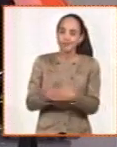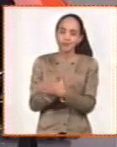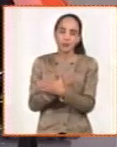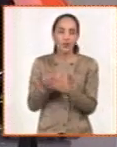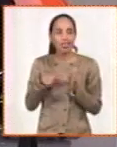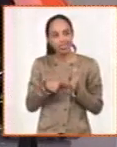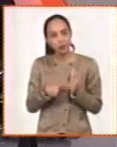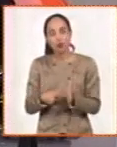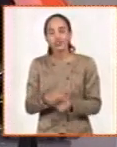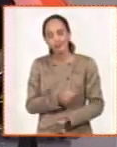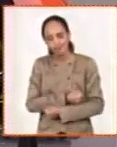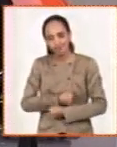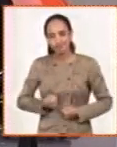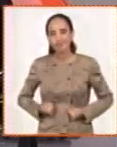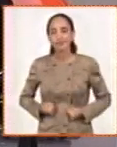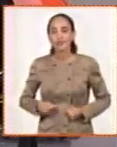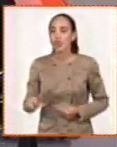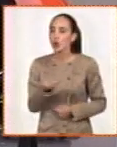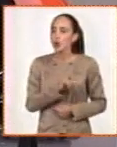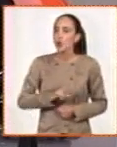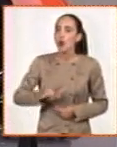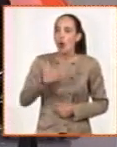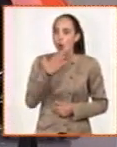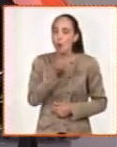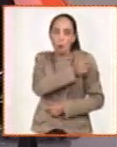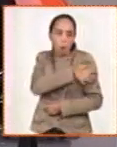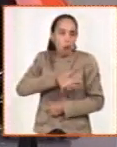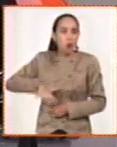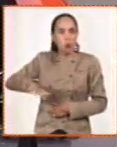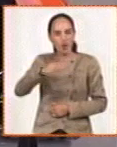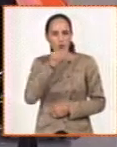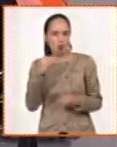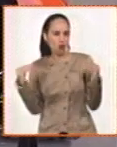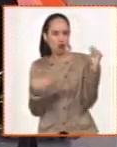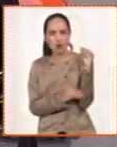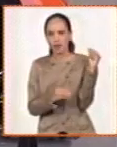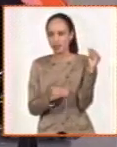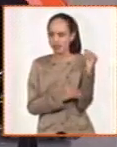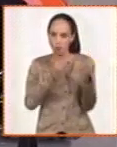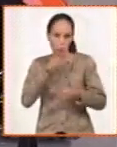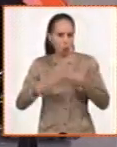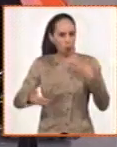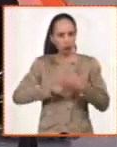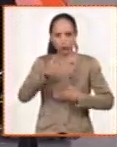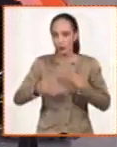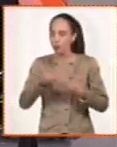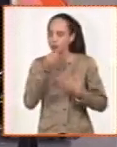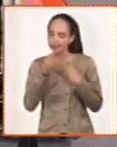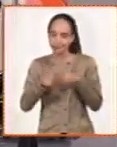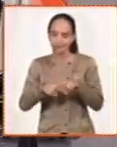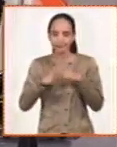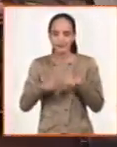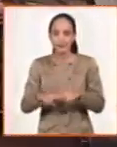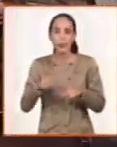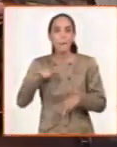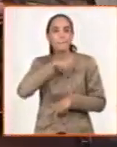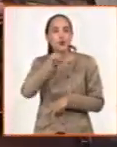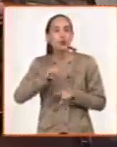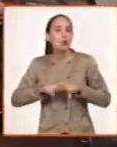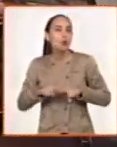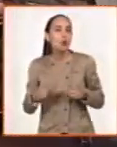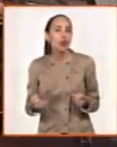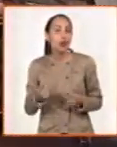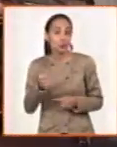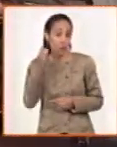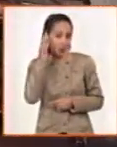de su poder también como pueblo para vencer esas adversidades. ¿Por qué entonces, Lissé, este Día